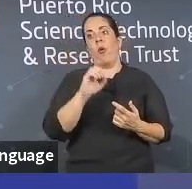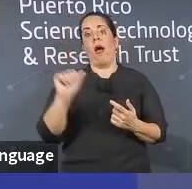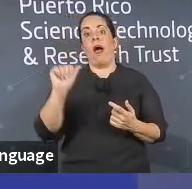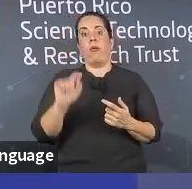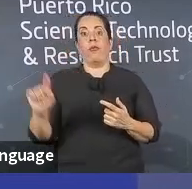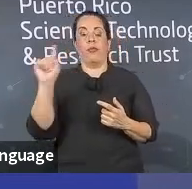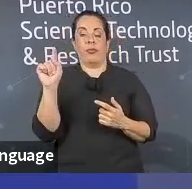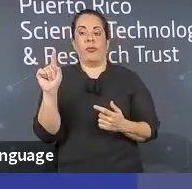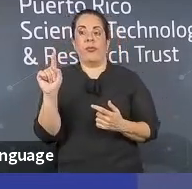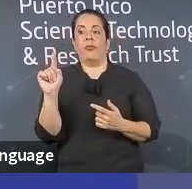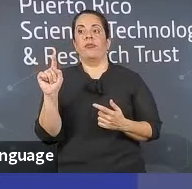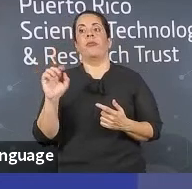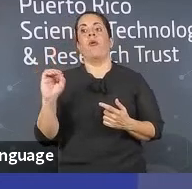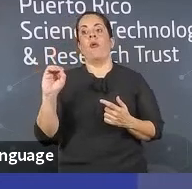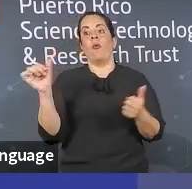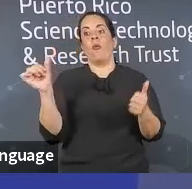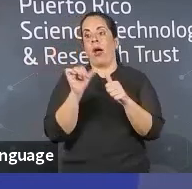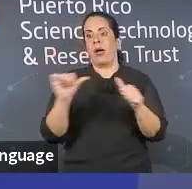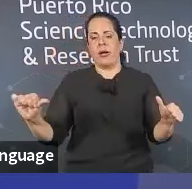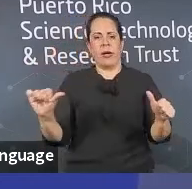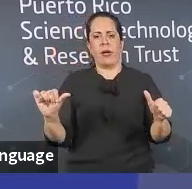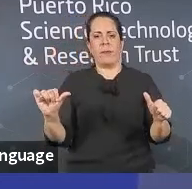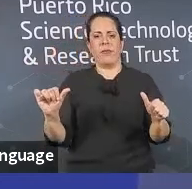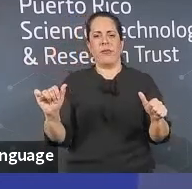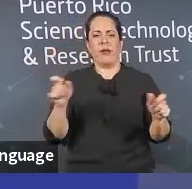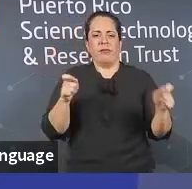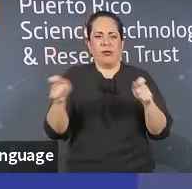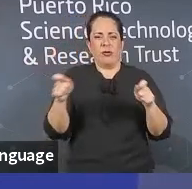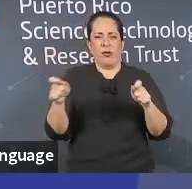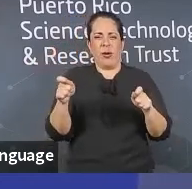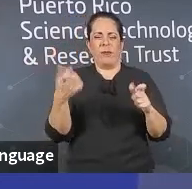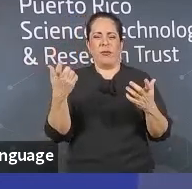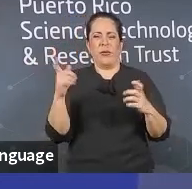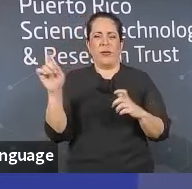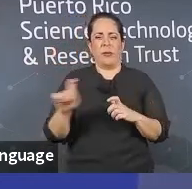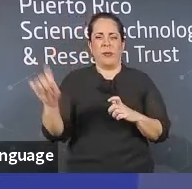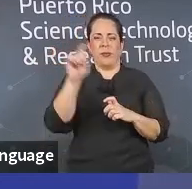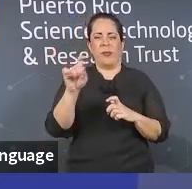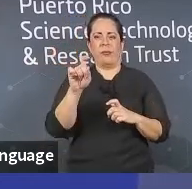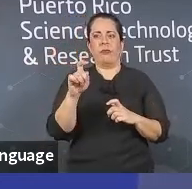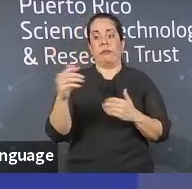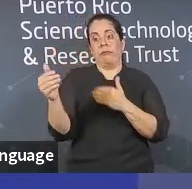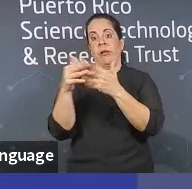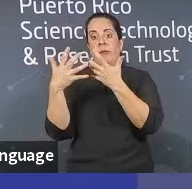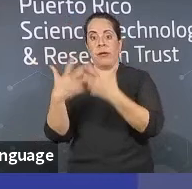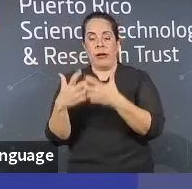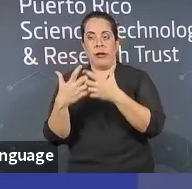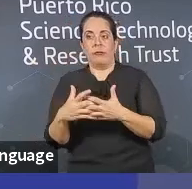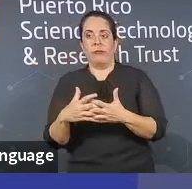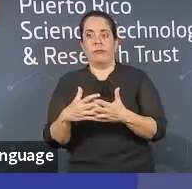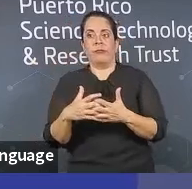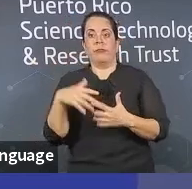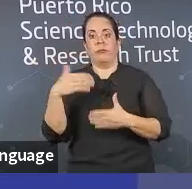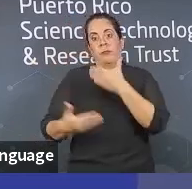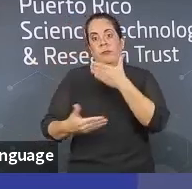o cualquier larvicida, vamos a ver que hay bastante deposición cerca de la maquinaria y la deposición se va